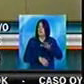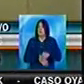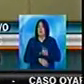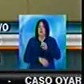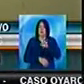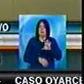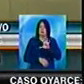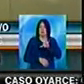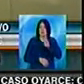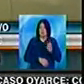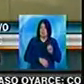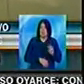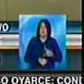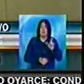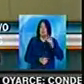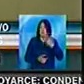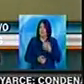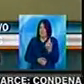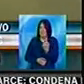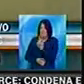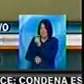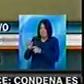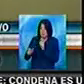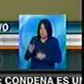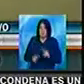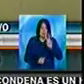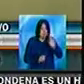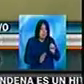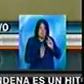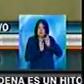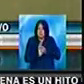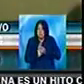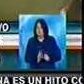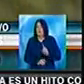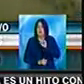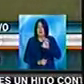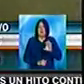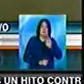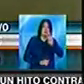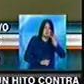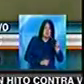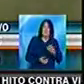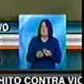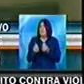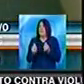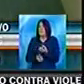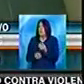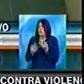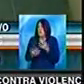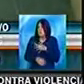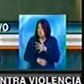160 litros por persona. O sea, cada persona que se baña 20 minutos son 160 litros. Y más o menos en dinero, ¿como que cuánto es